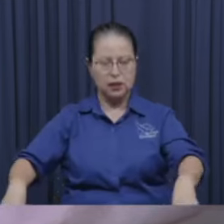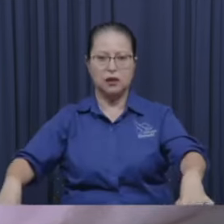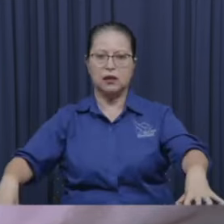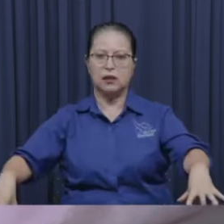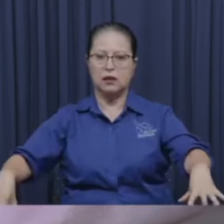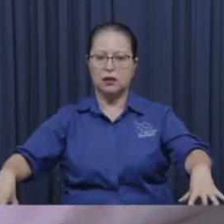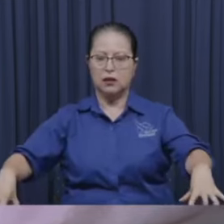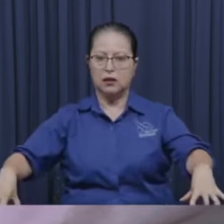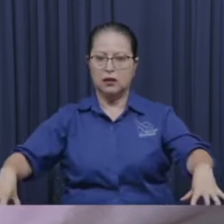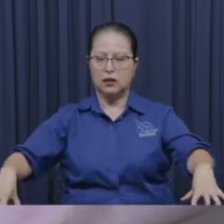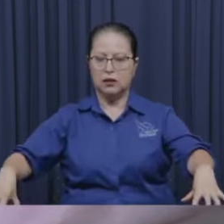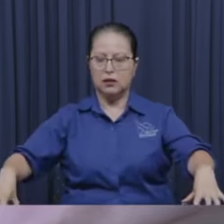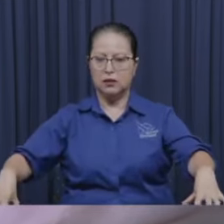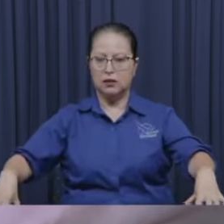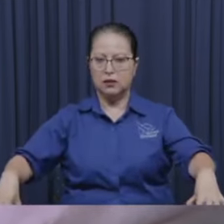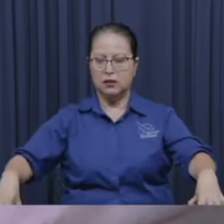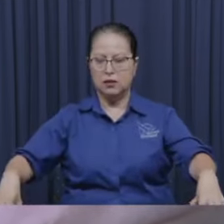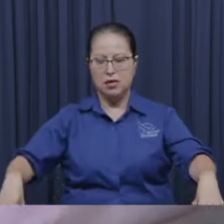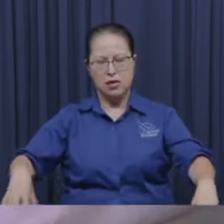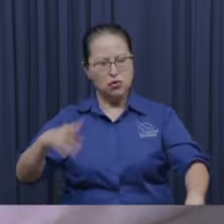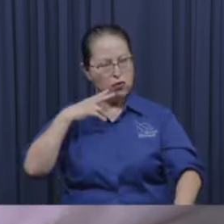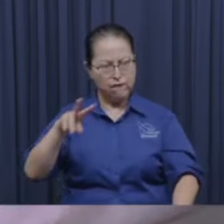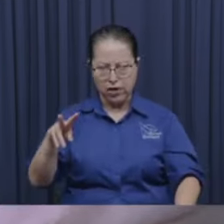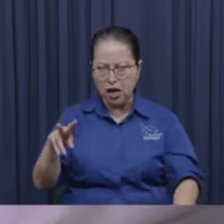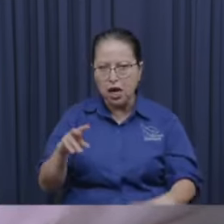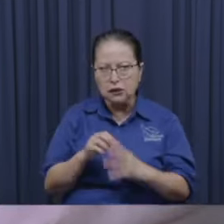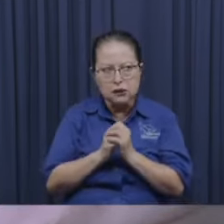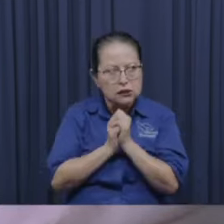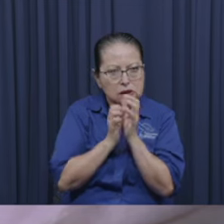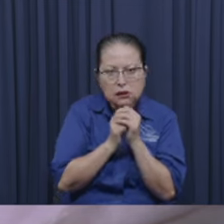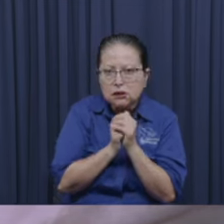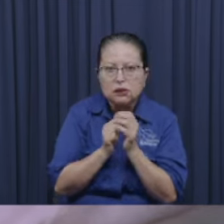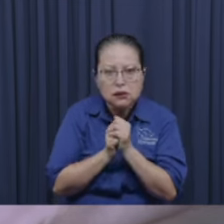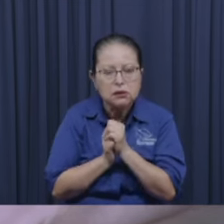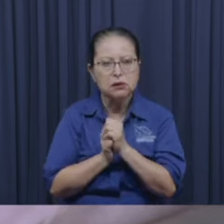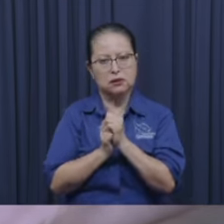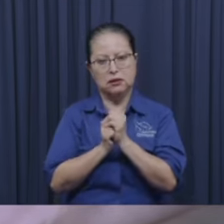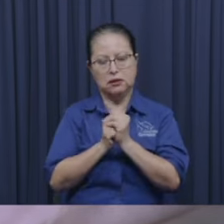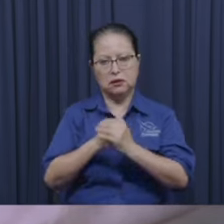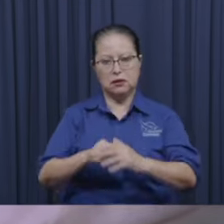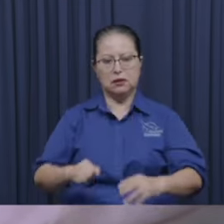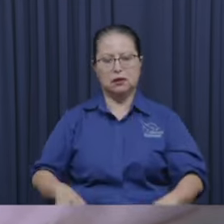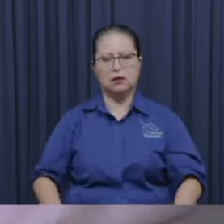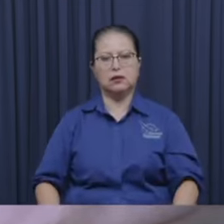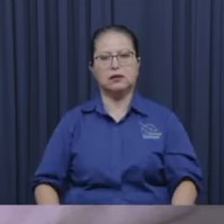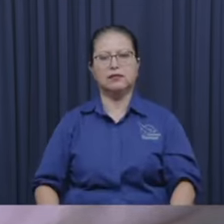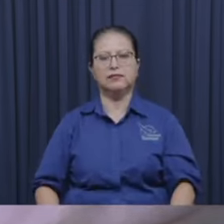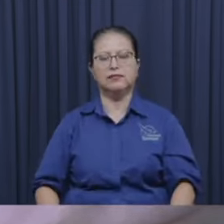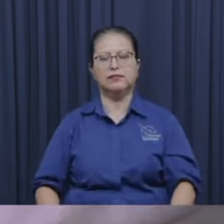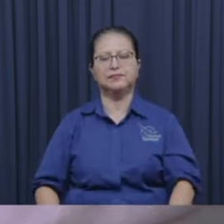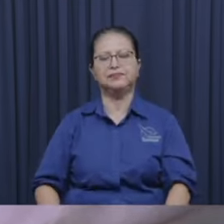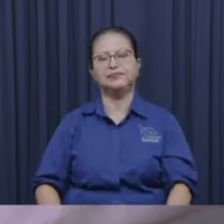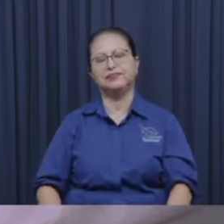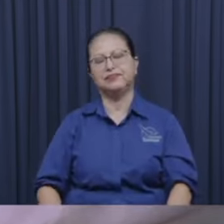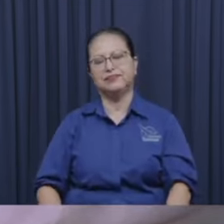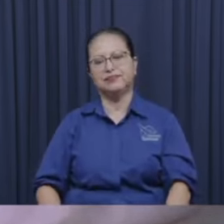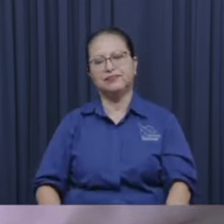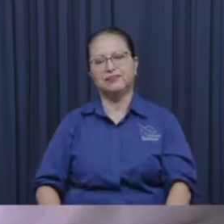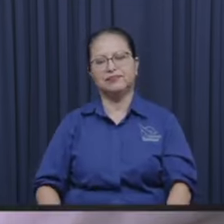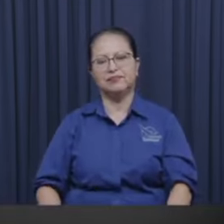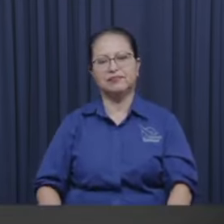y lo hacen de veras temia cuando uno se va dando cuenta por ejemplo mire pues no no V a creer que me paso ahí